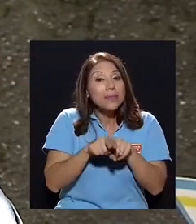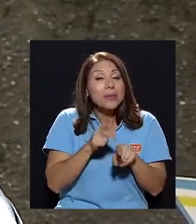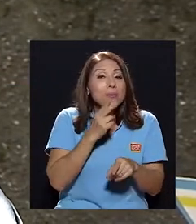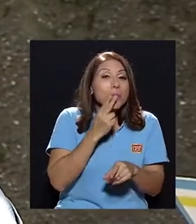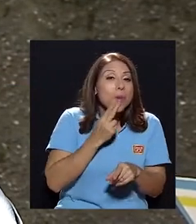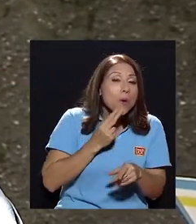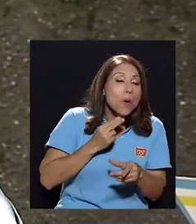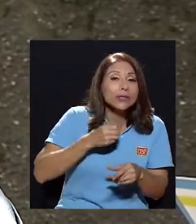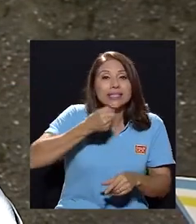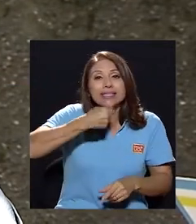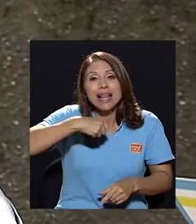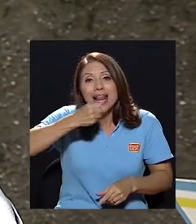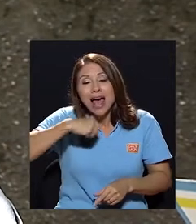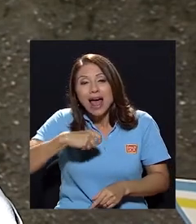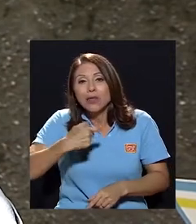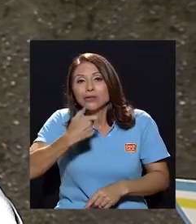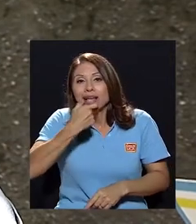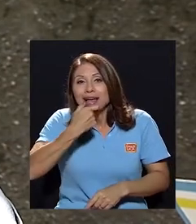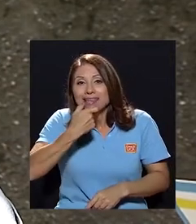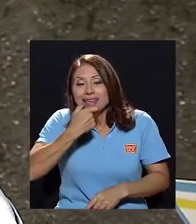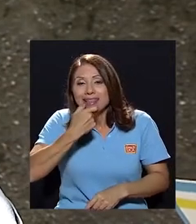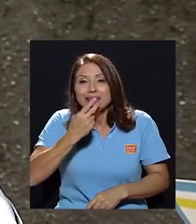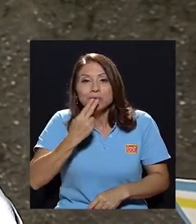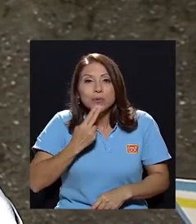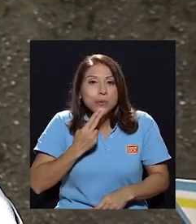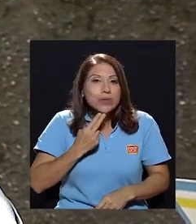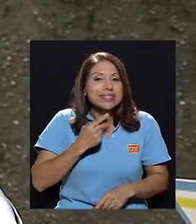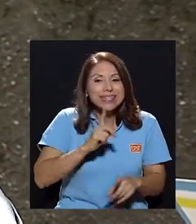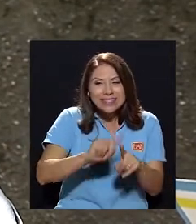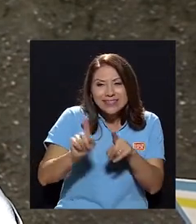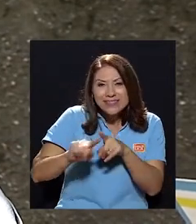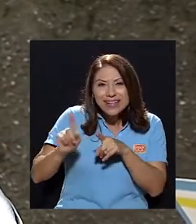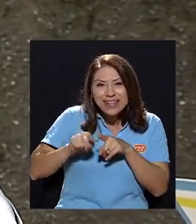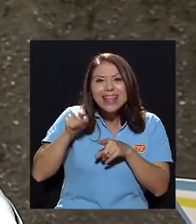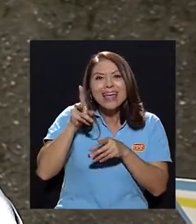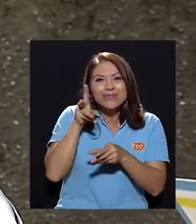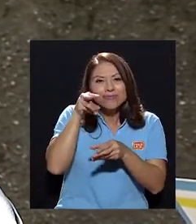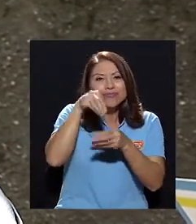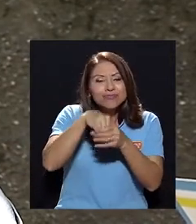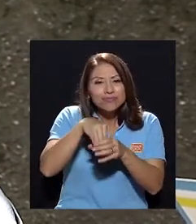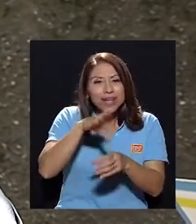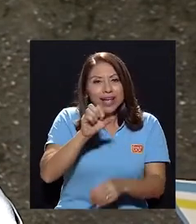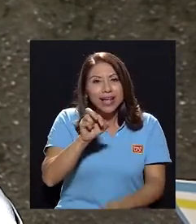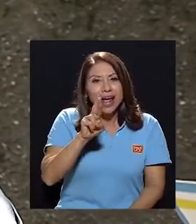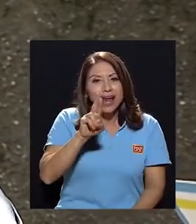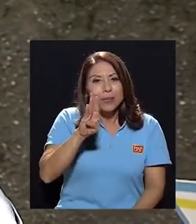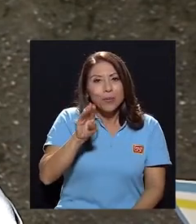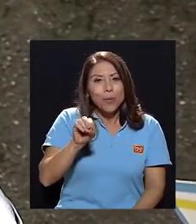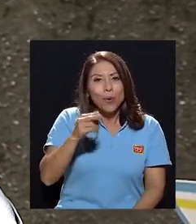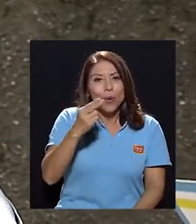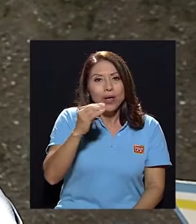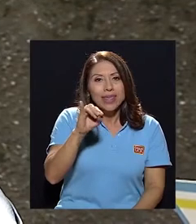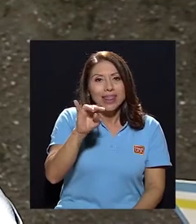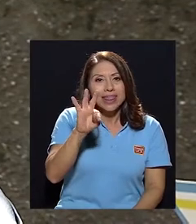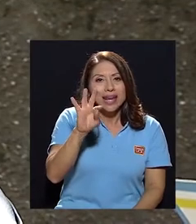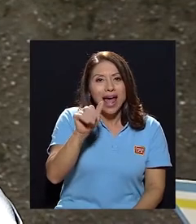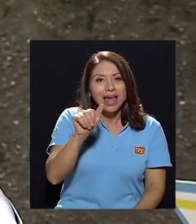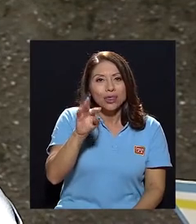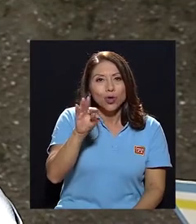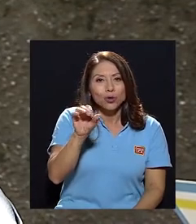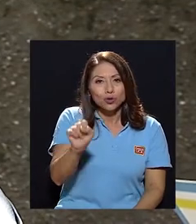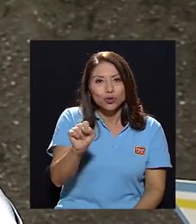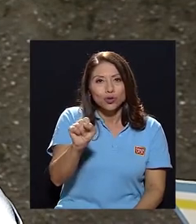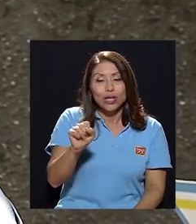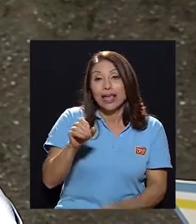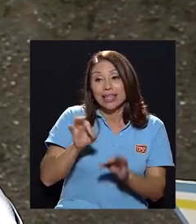en helados, en galletas dulces, en repostería. Entonces, es importante orientar a la persona y decirle, bueno, si usted